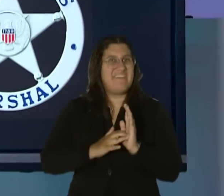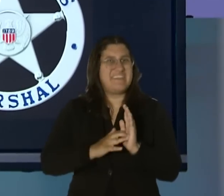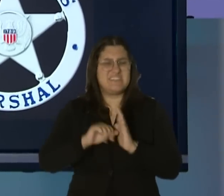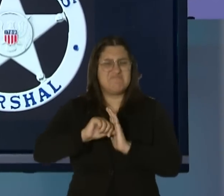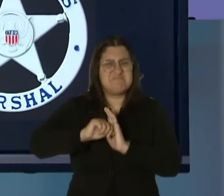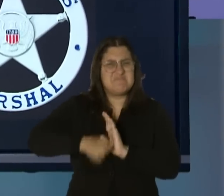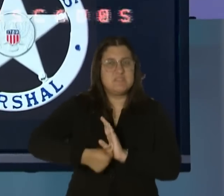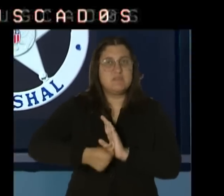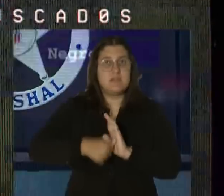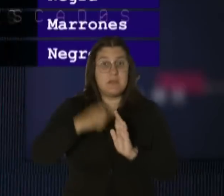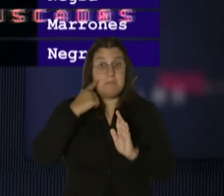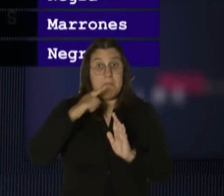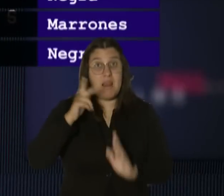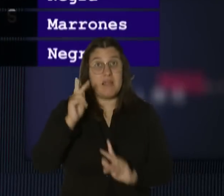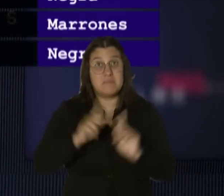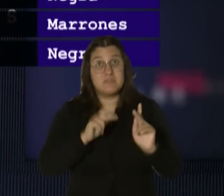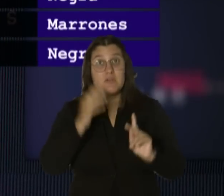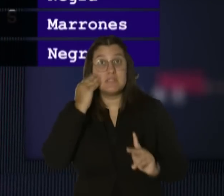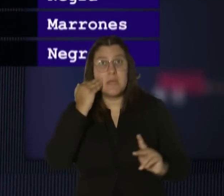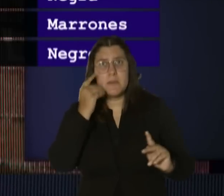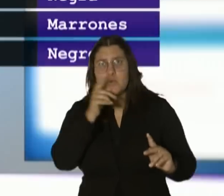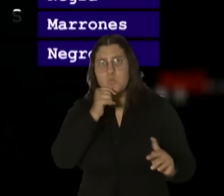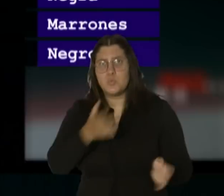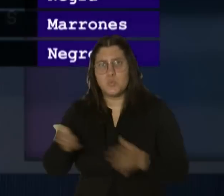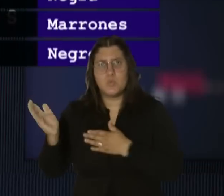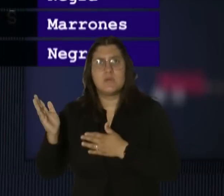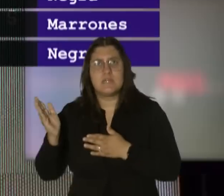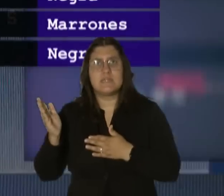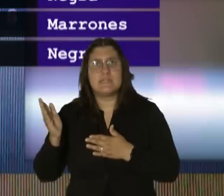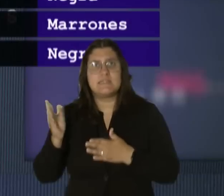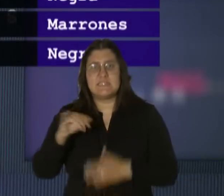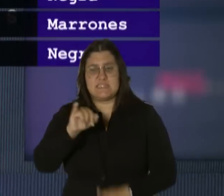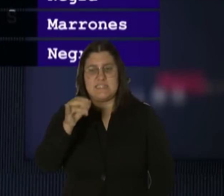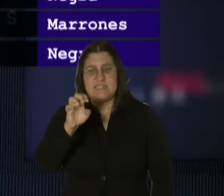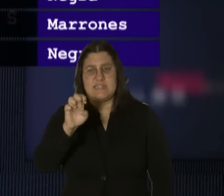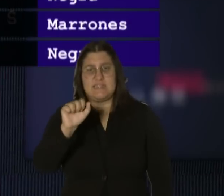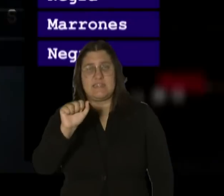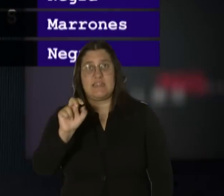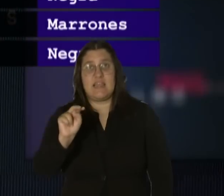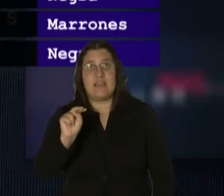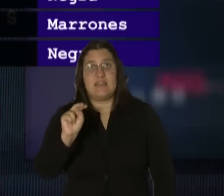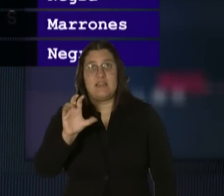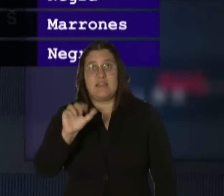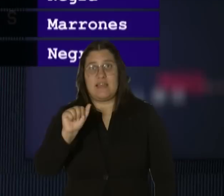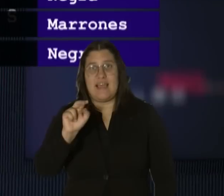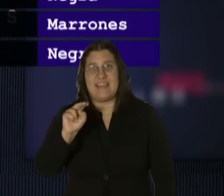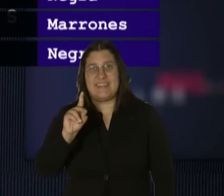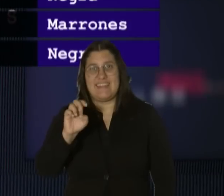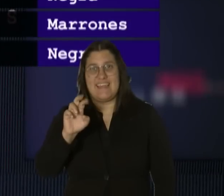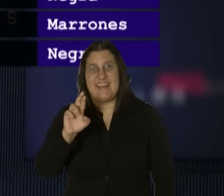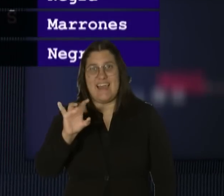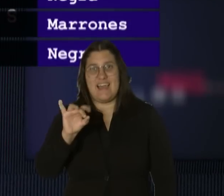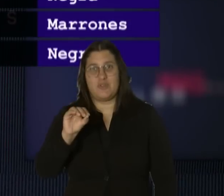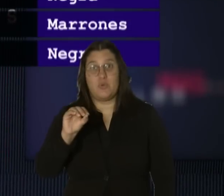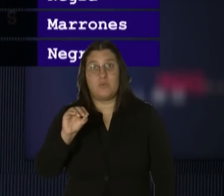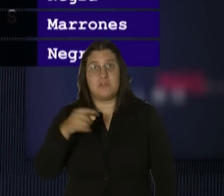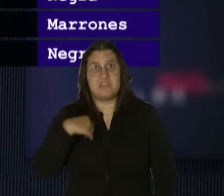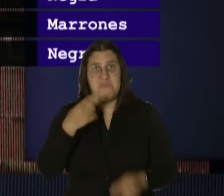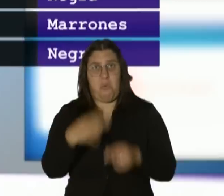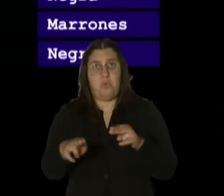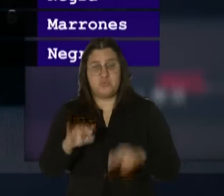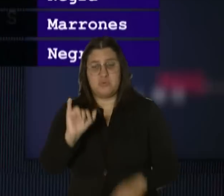recalcamos para todos aquellos que conocen a este individuo que se llama Candelario Figueroa, a este que le dicen yankee,